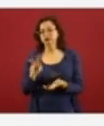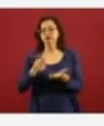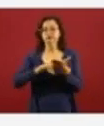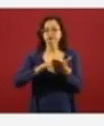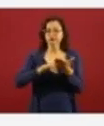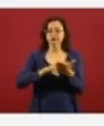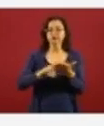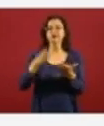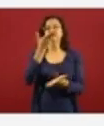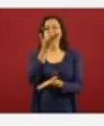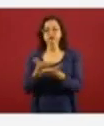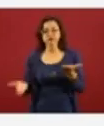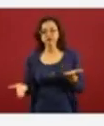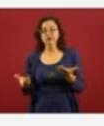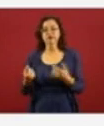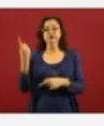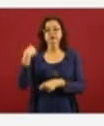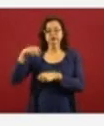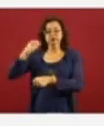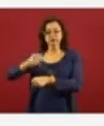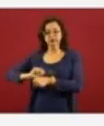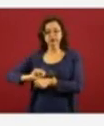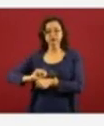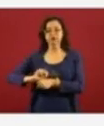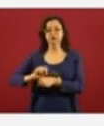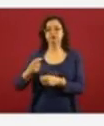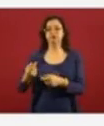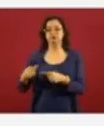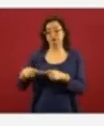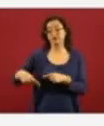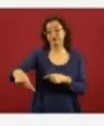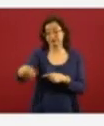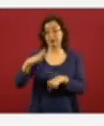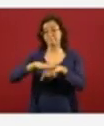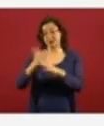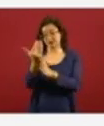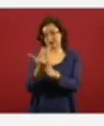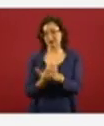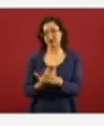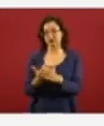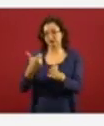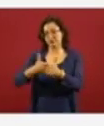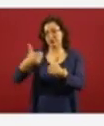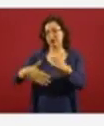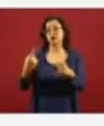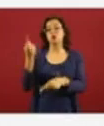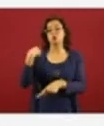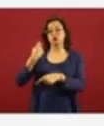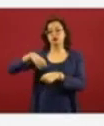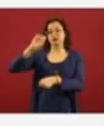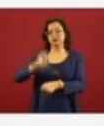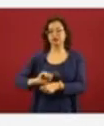regular. Ahora la regular, la semana pasada, porque esta semana todavía va a bajar más el promedio, 16 pesos con